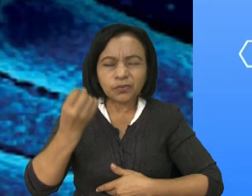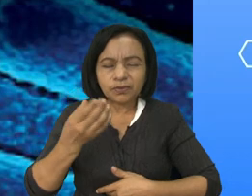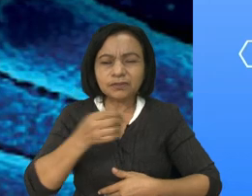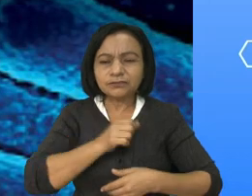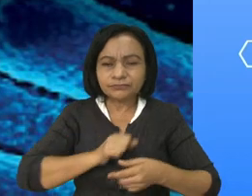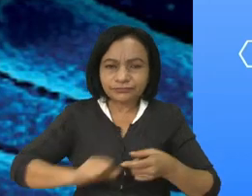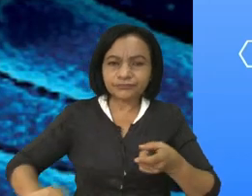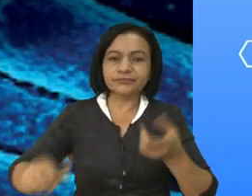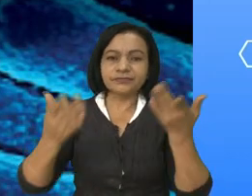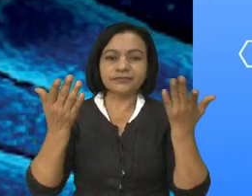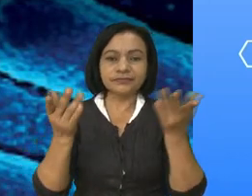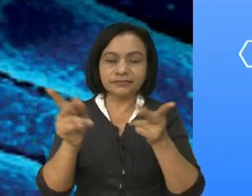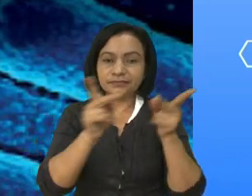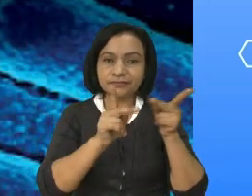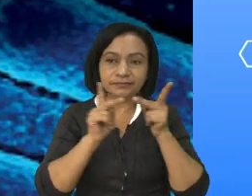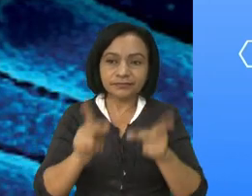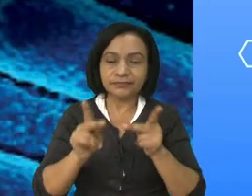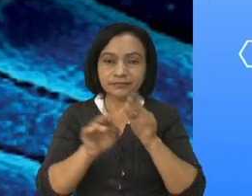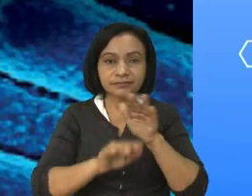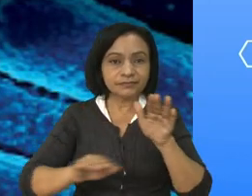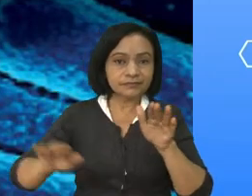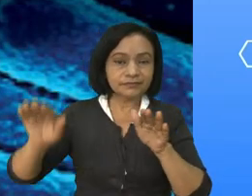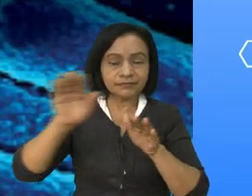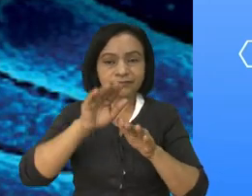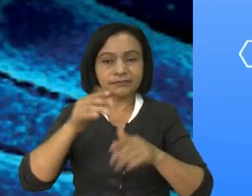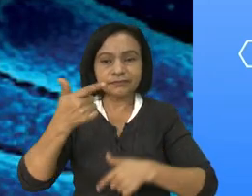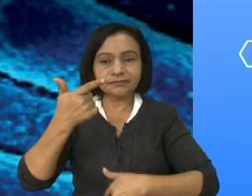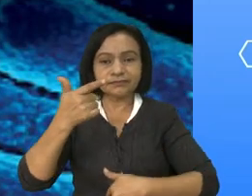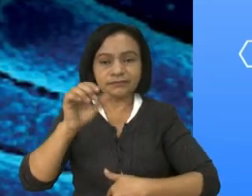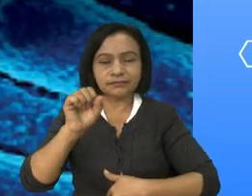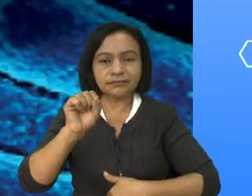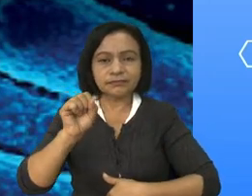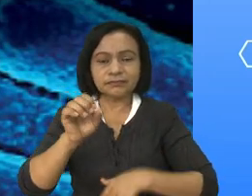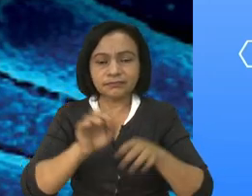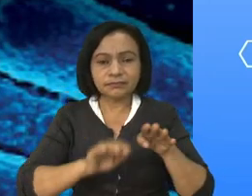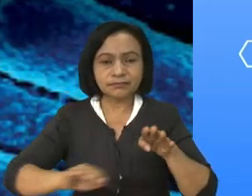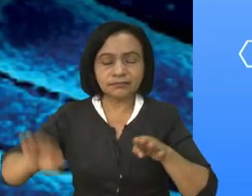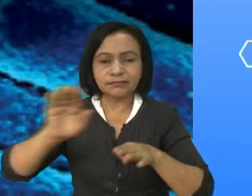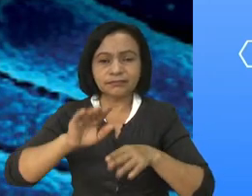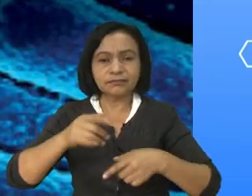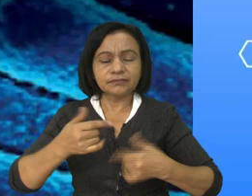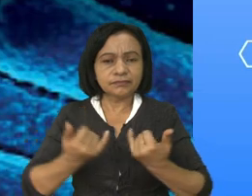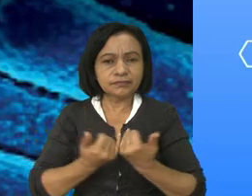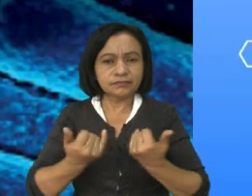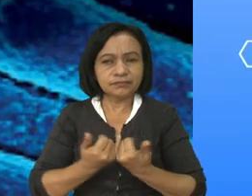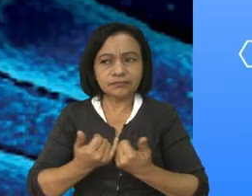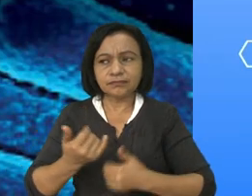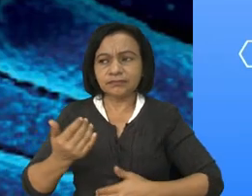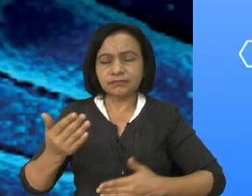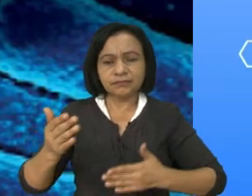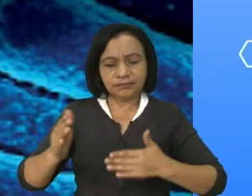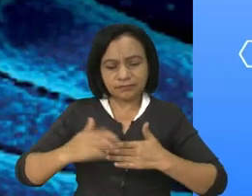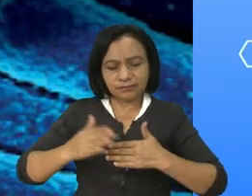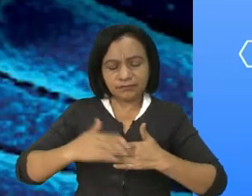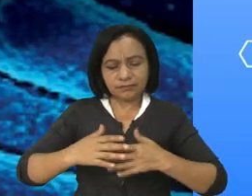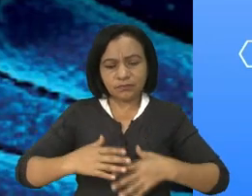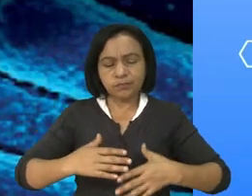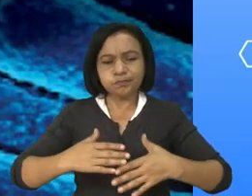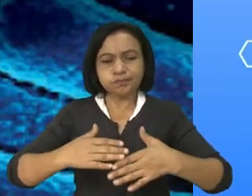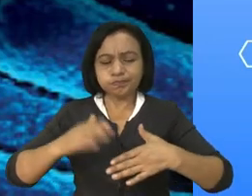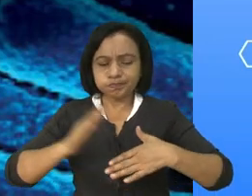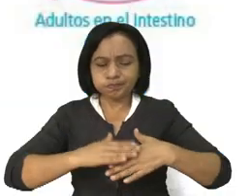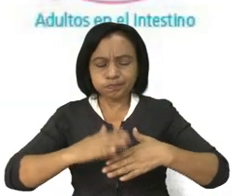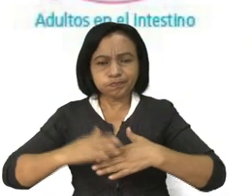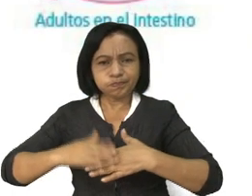dolor de estómago, hay aumento del gas intestinal, entonces uh-huh los pacientes lo exteriorizan como que se le está inflamado el